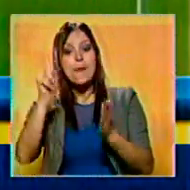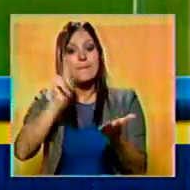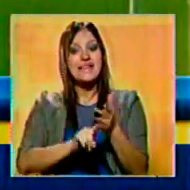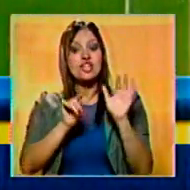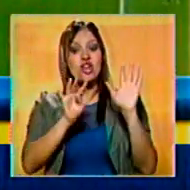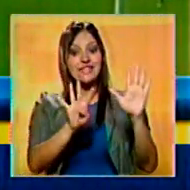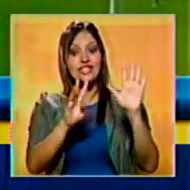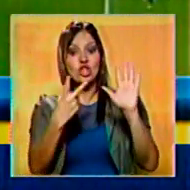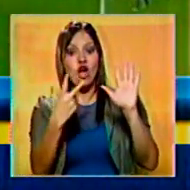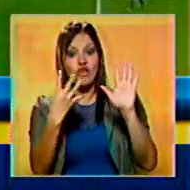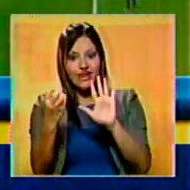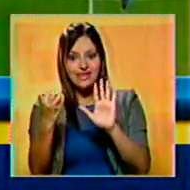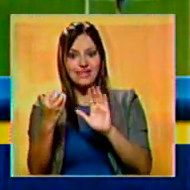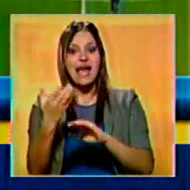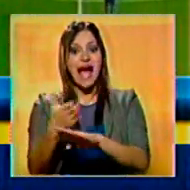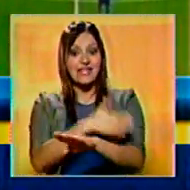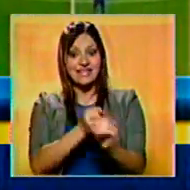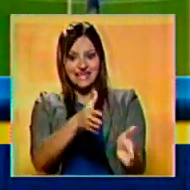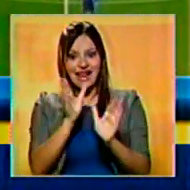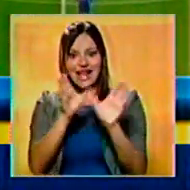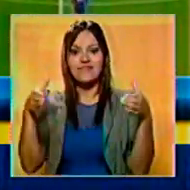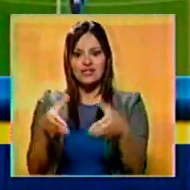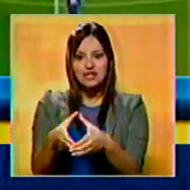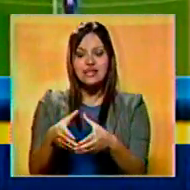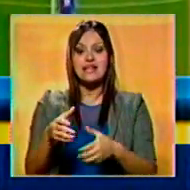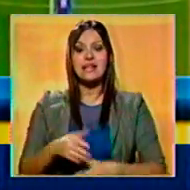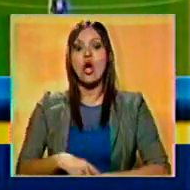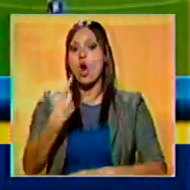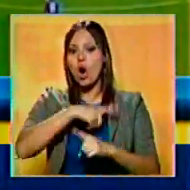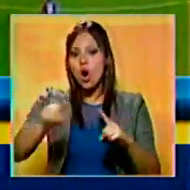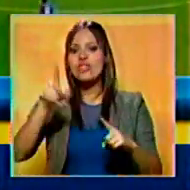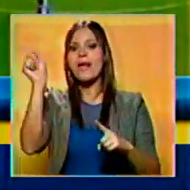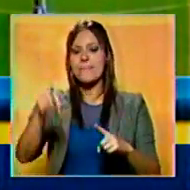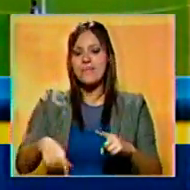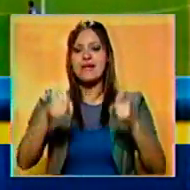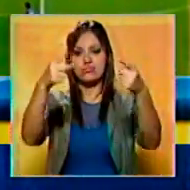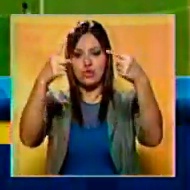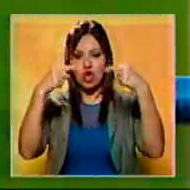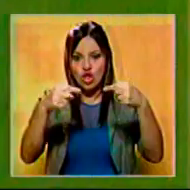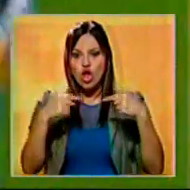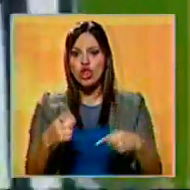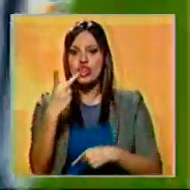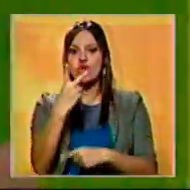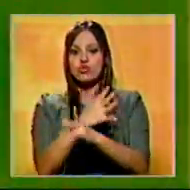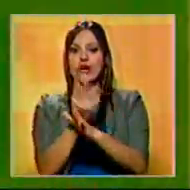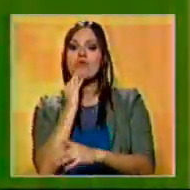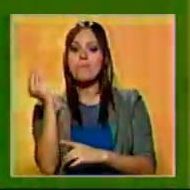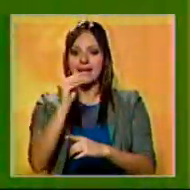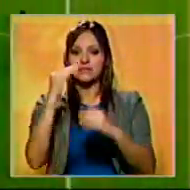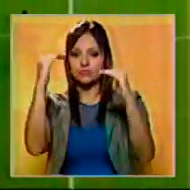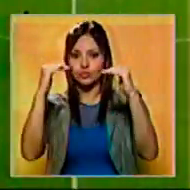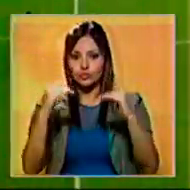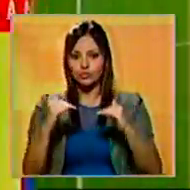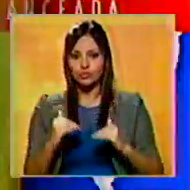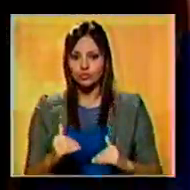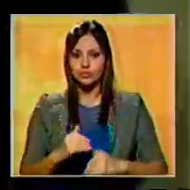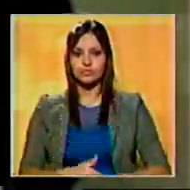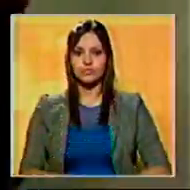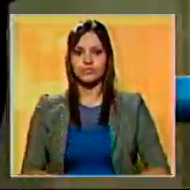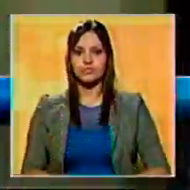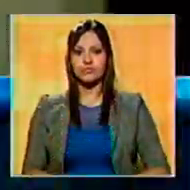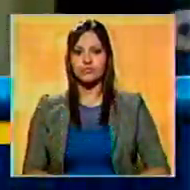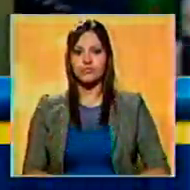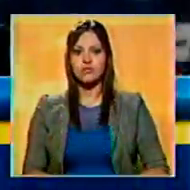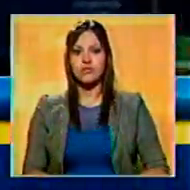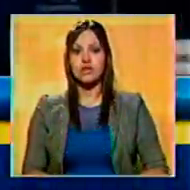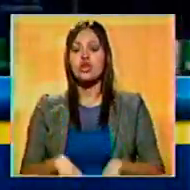1989-1990, ganada por la Juventus. Otros encuentros interesantes son el Napoli ante el Porto y el Betis versus Sevilla.